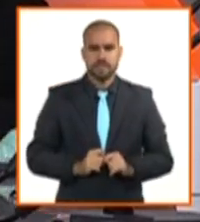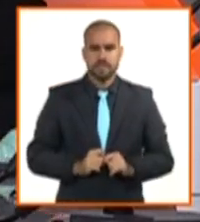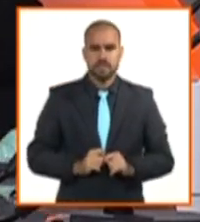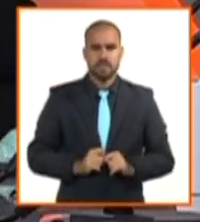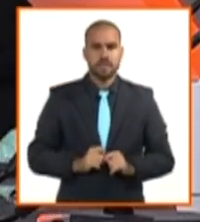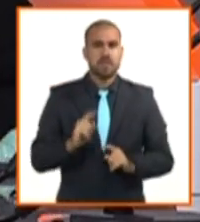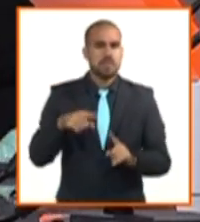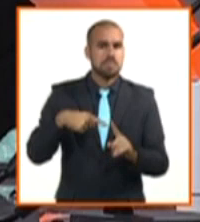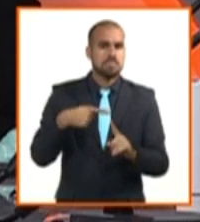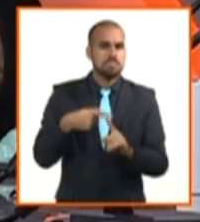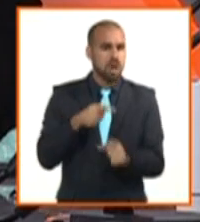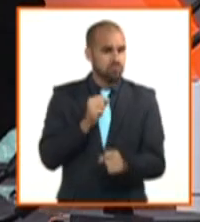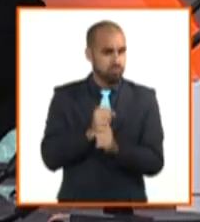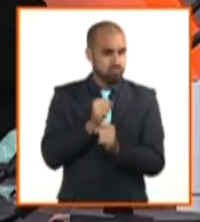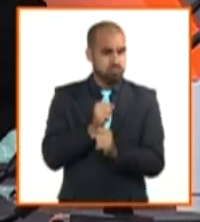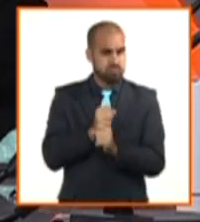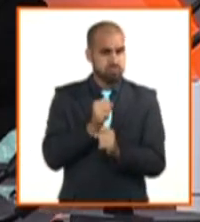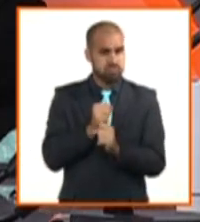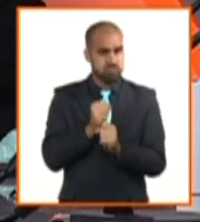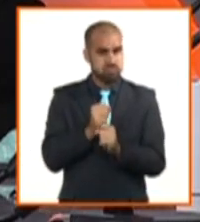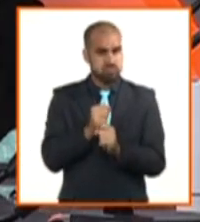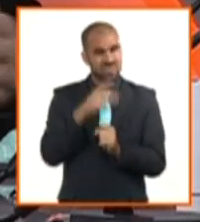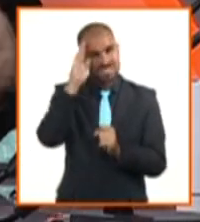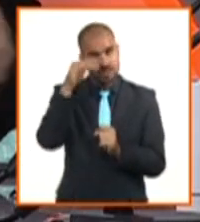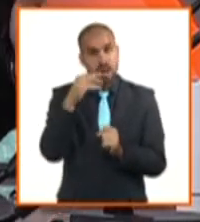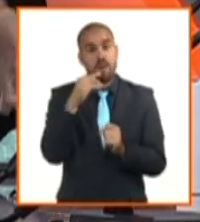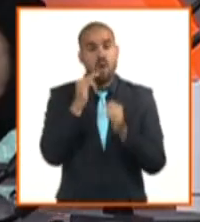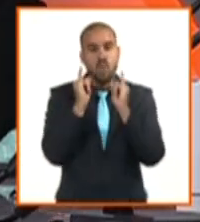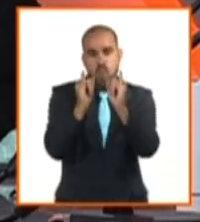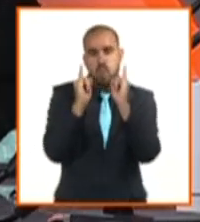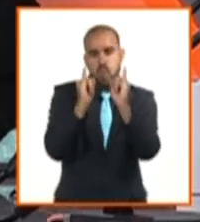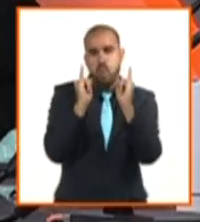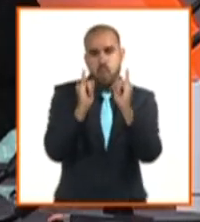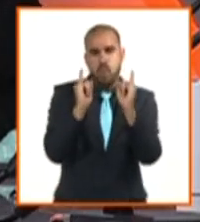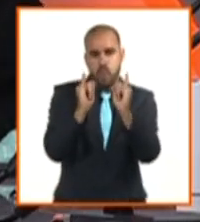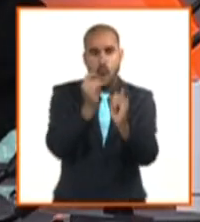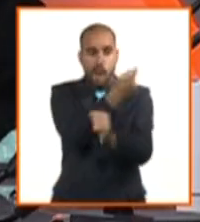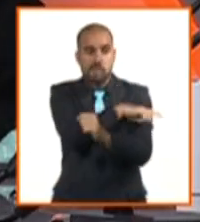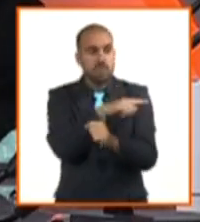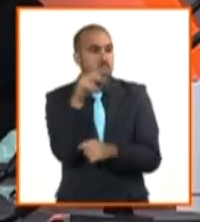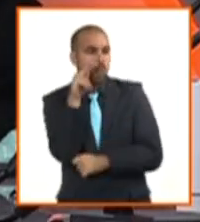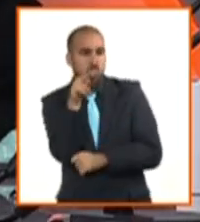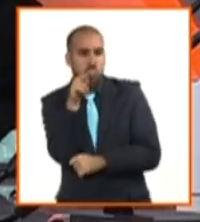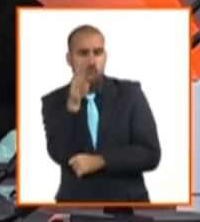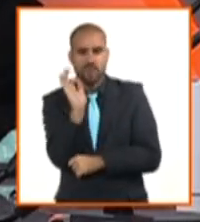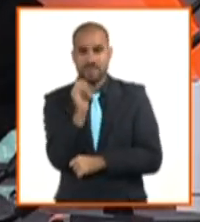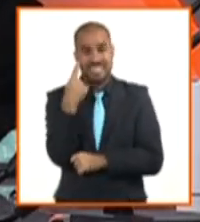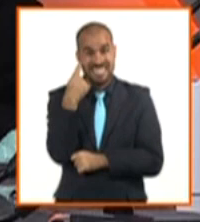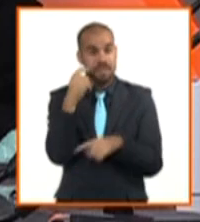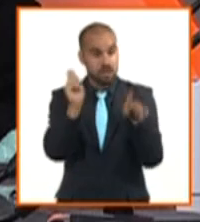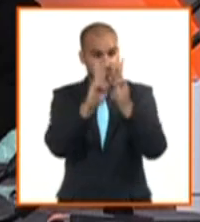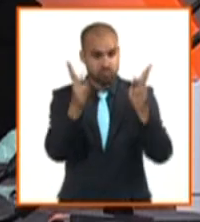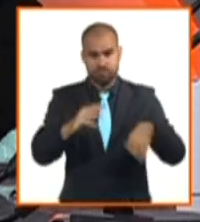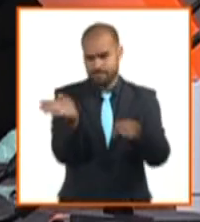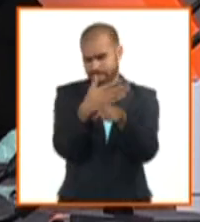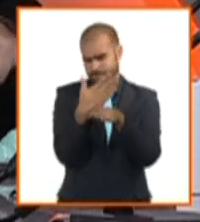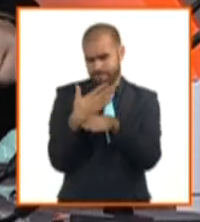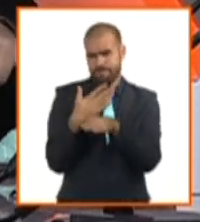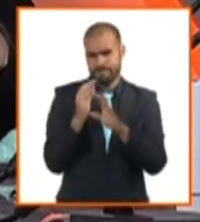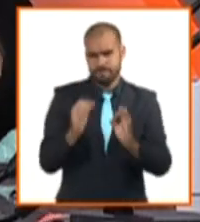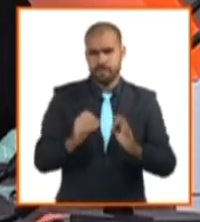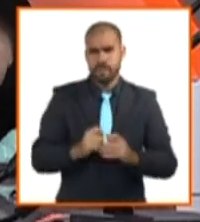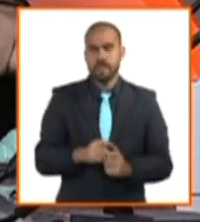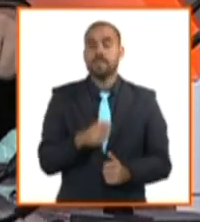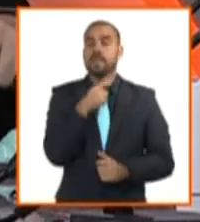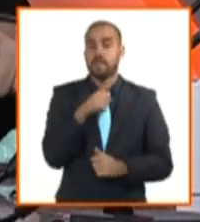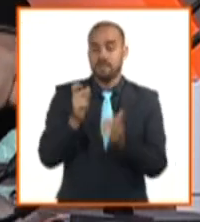sobre todo en la información a la población lo hemos visto también en las redes sociales en cada una de las provincias pinar del río en la